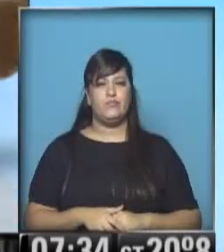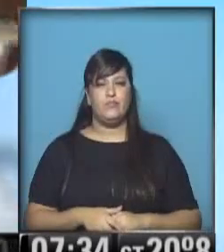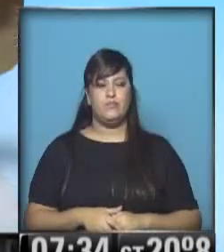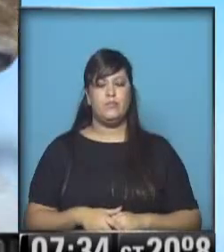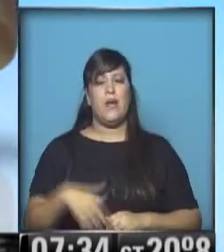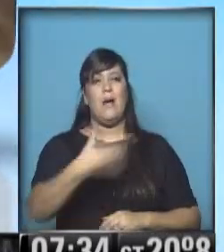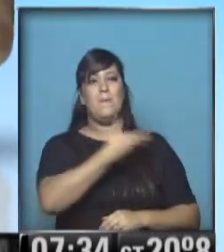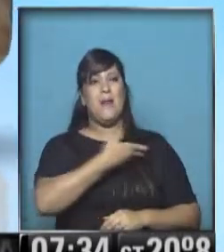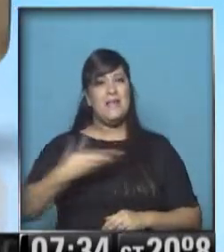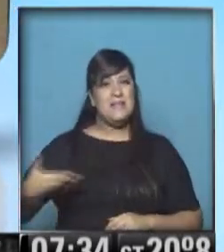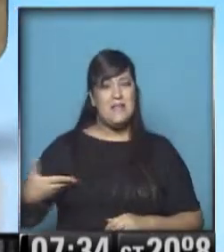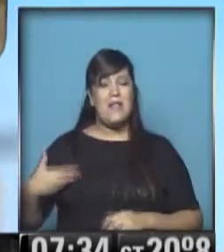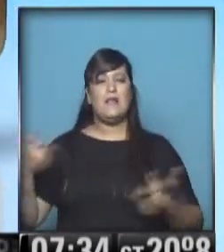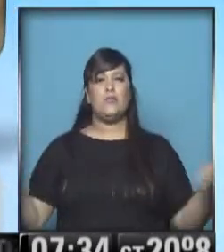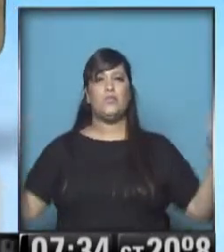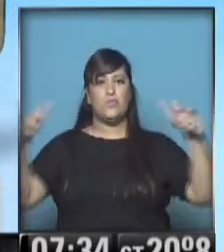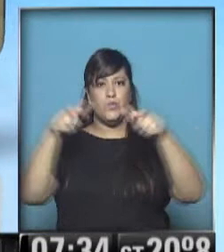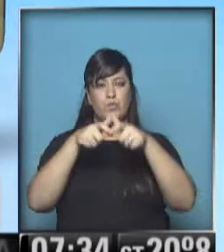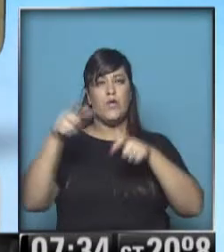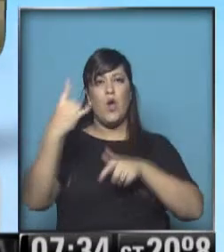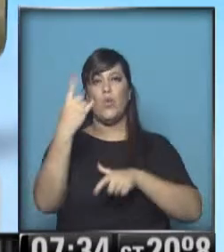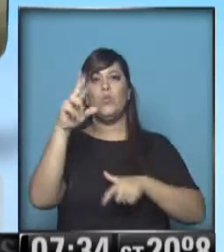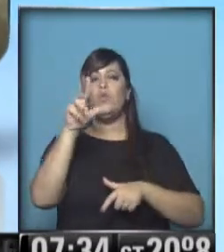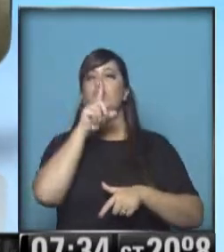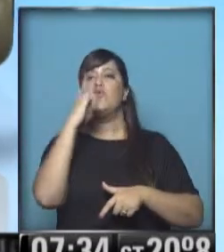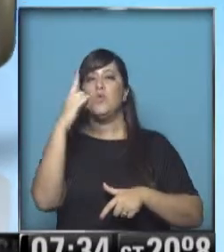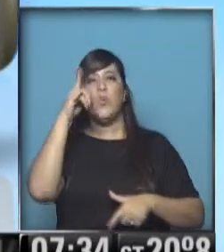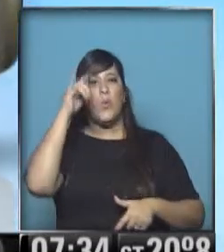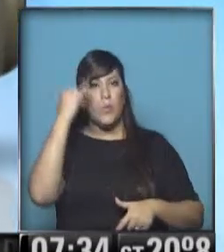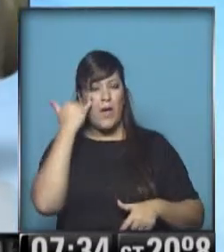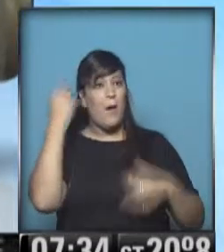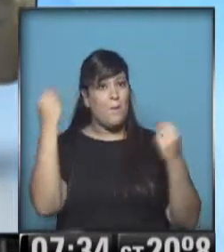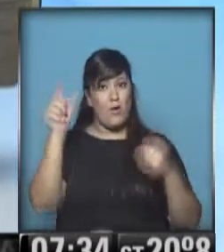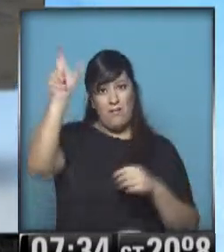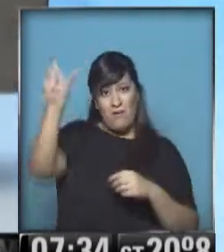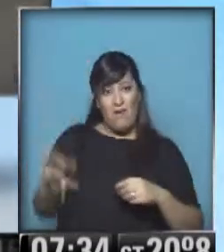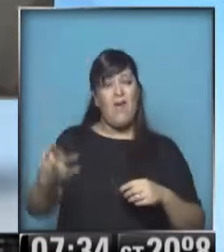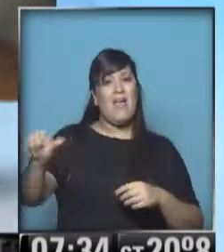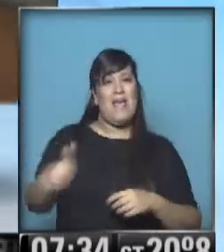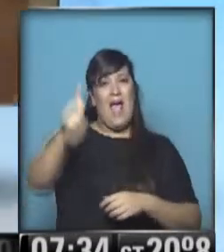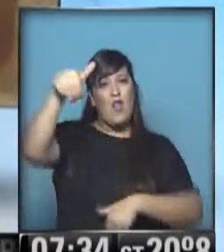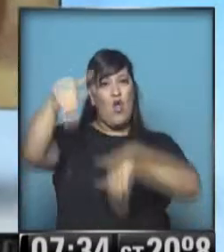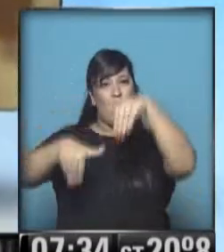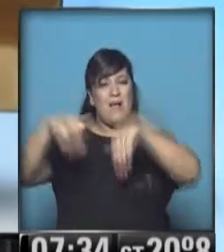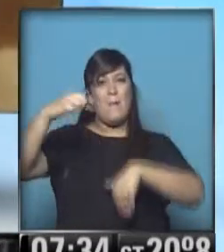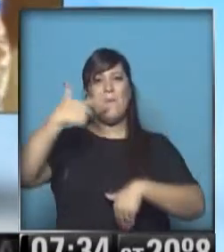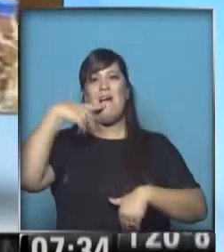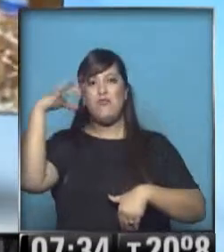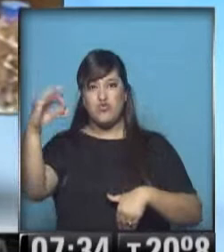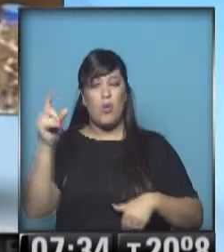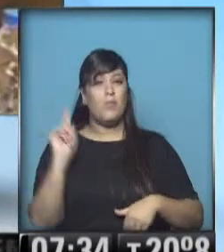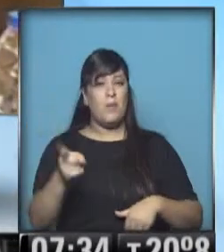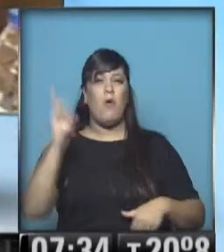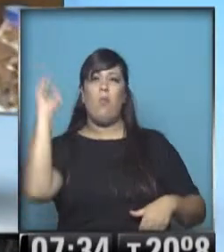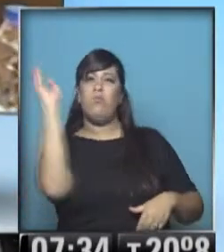La presidenta recibió a Urtubey en Olivos. El encuentro se produjo tras la victoria del gobernador salteño en las primarias de su provincia, donde superó